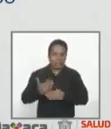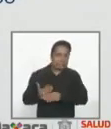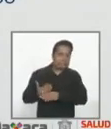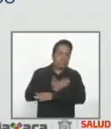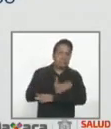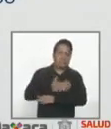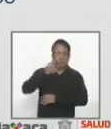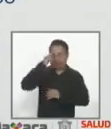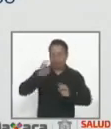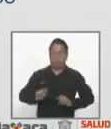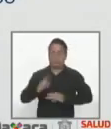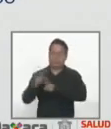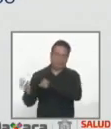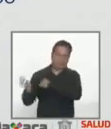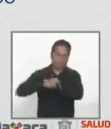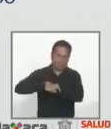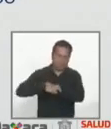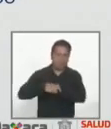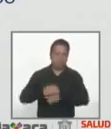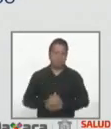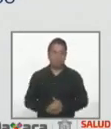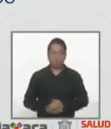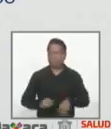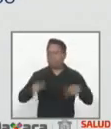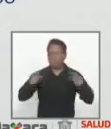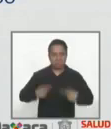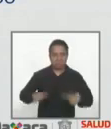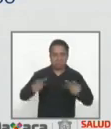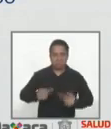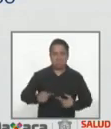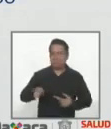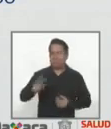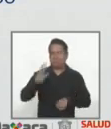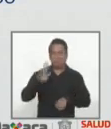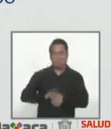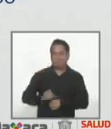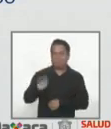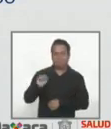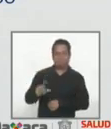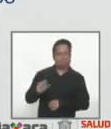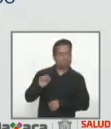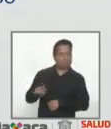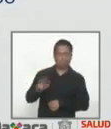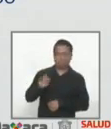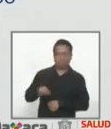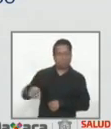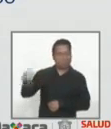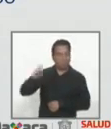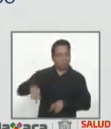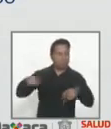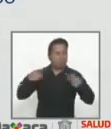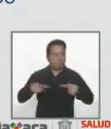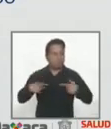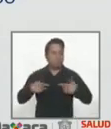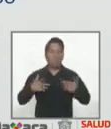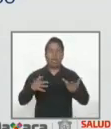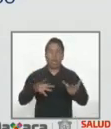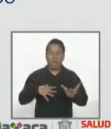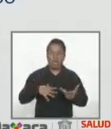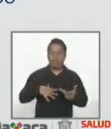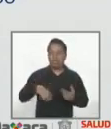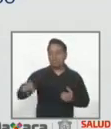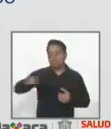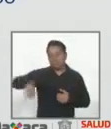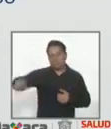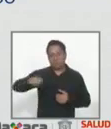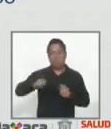nos implican en este tipo de accidentes. Las personas que más afectadas son las que se encuentran en el grupo de riesgo, o más bien